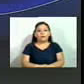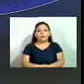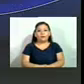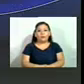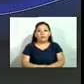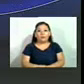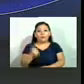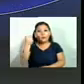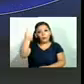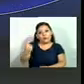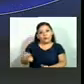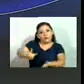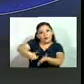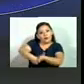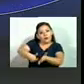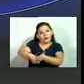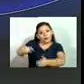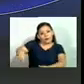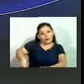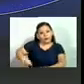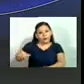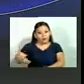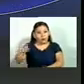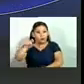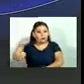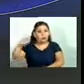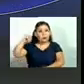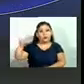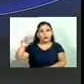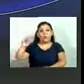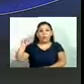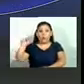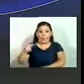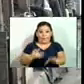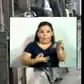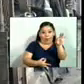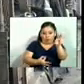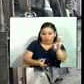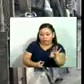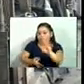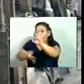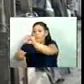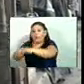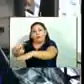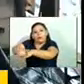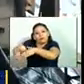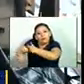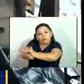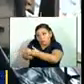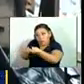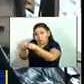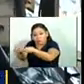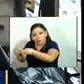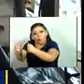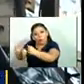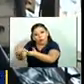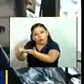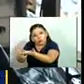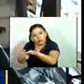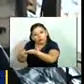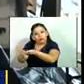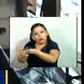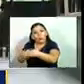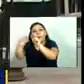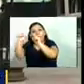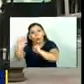Y el alcalde de Soyapango, Juan Pablo Álvarez, presentó en la Asamblea Legislativa una iniciativa de ley para que se pueda implementar un estado